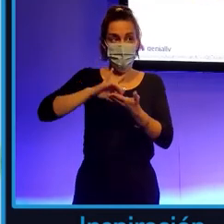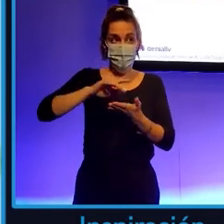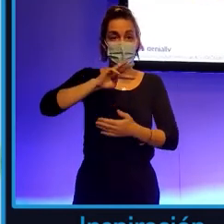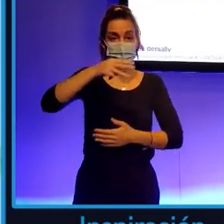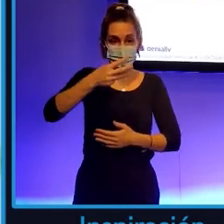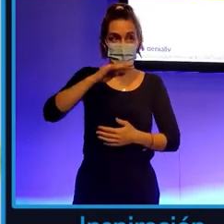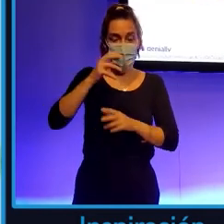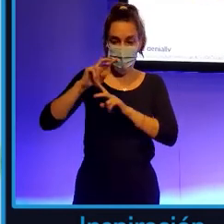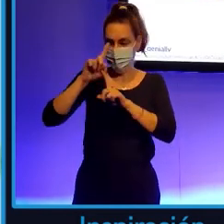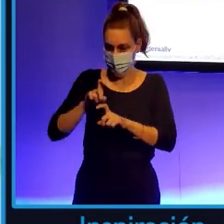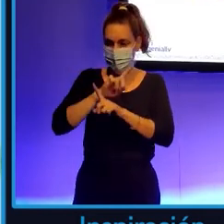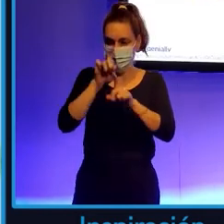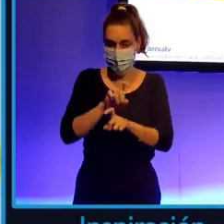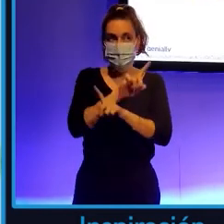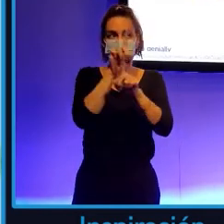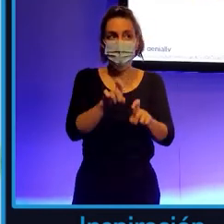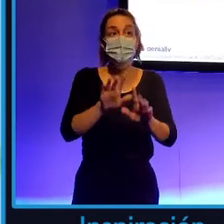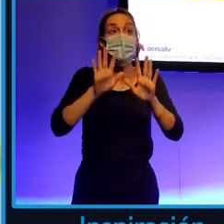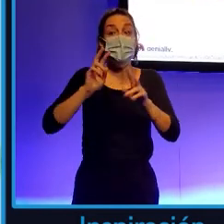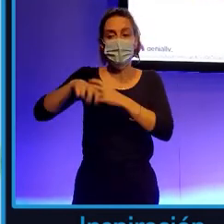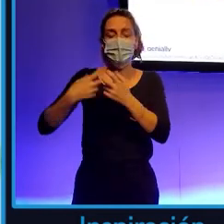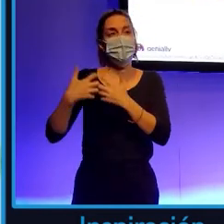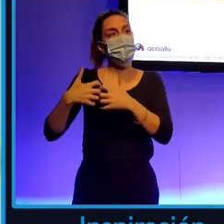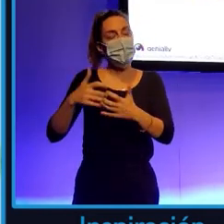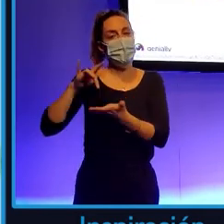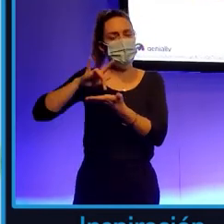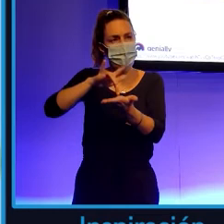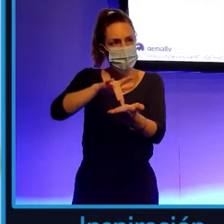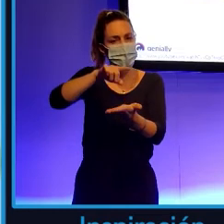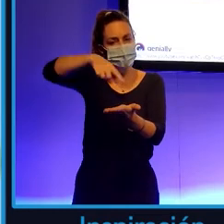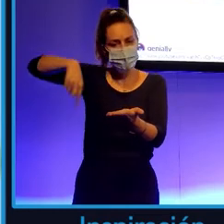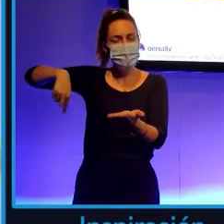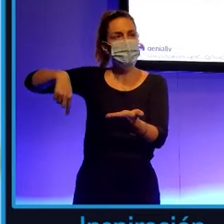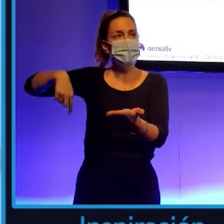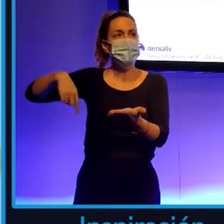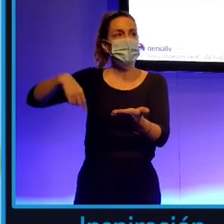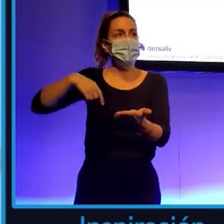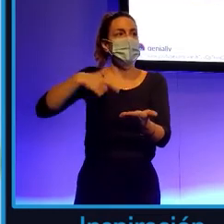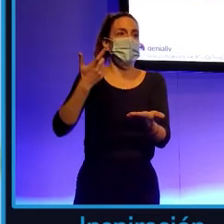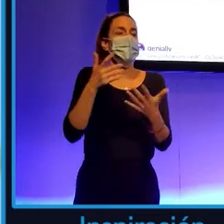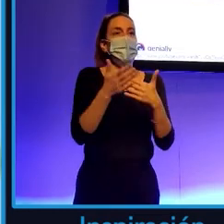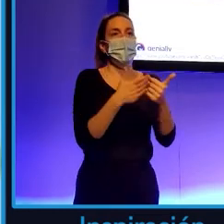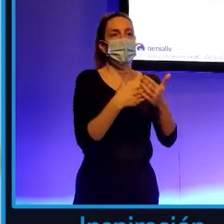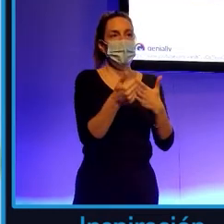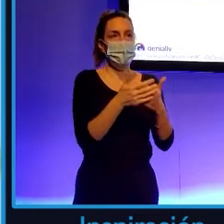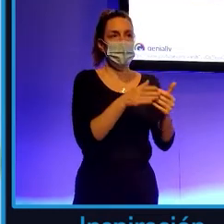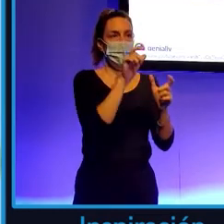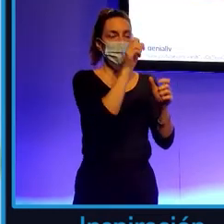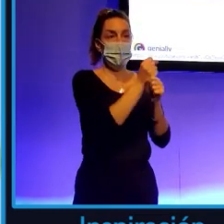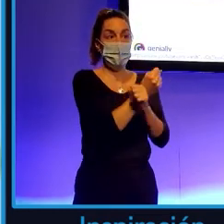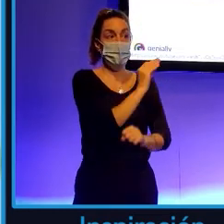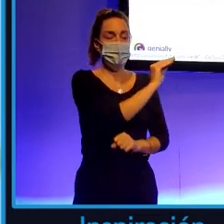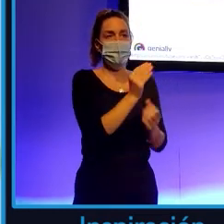pero en estas revoluciones industriales se crearon desaparecieron los trabajos de los artesanos por ejemplo pero se crearon